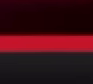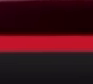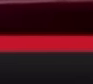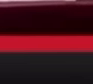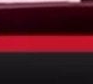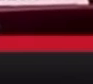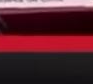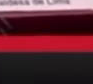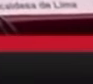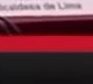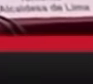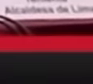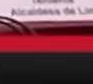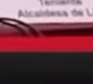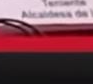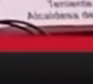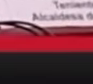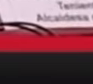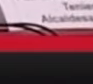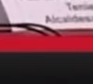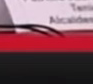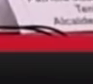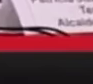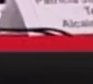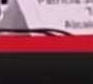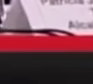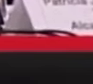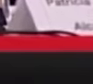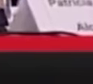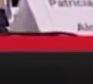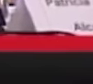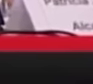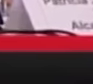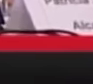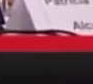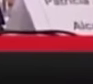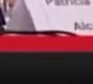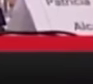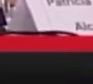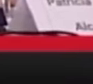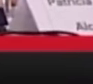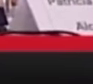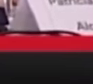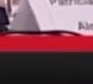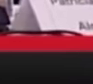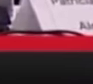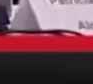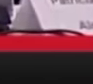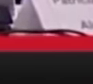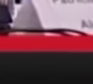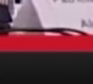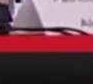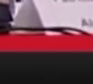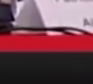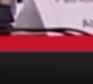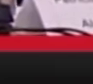El tema de los trabajadores CAS depende del perfil de cada puesto. Los trabajadores a los que se refiere eran los trabajadores